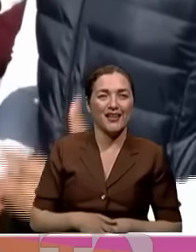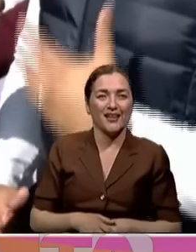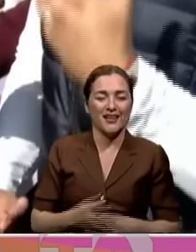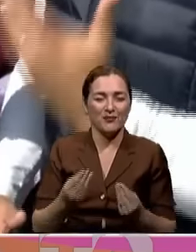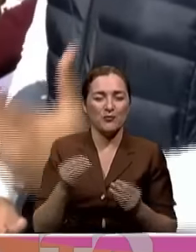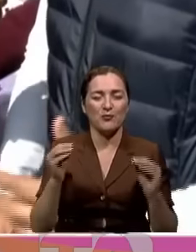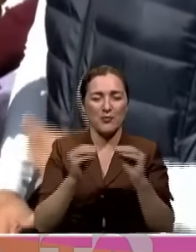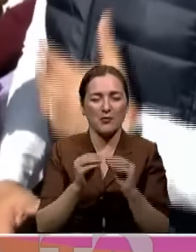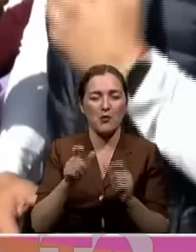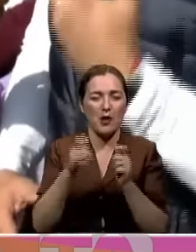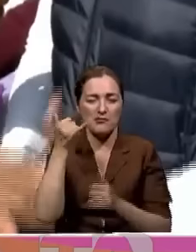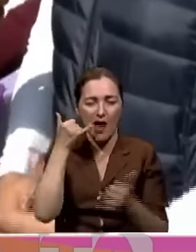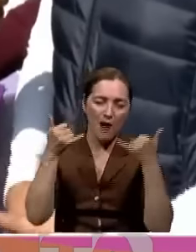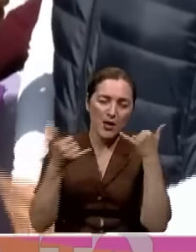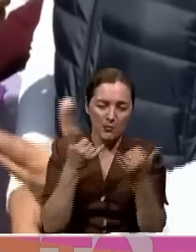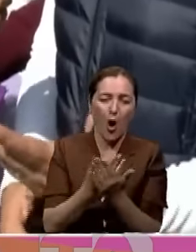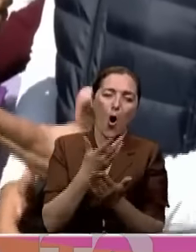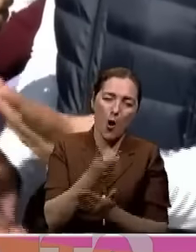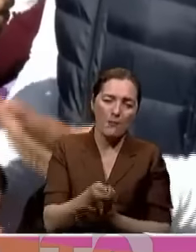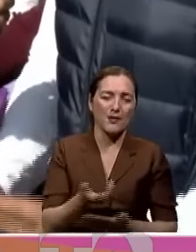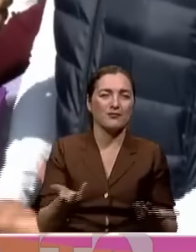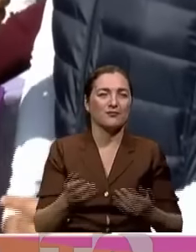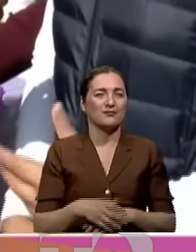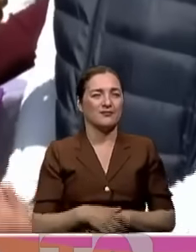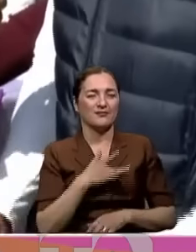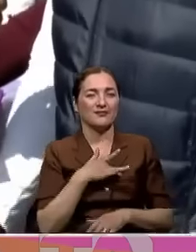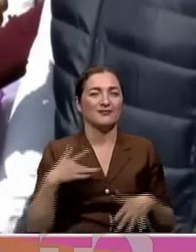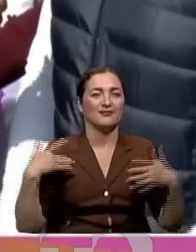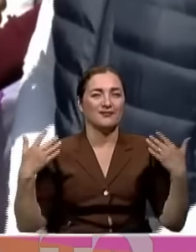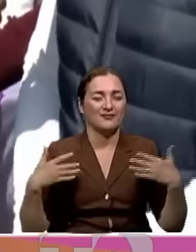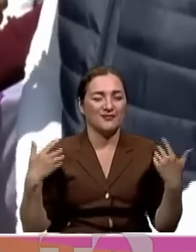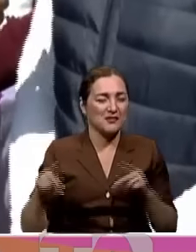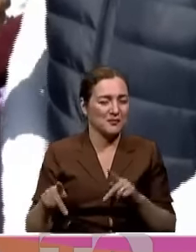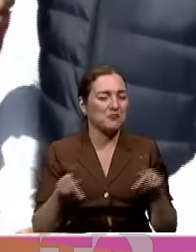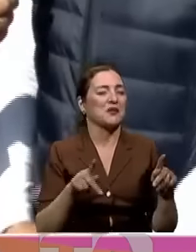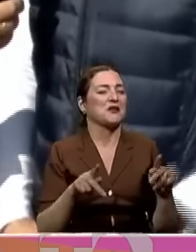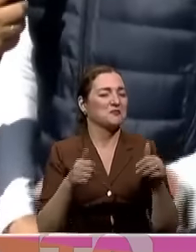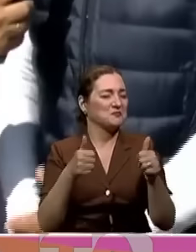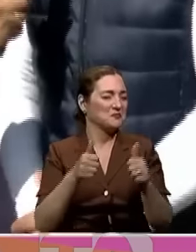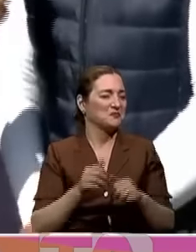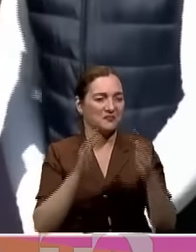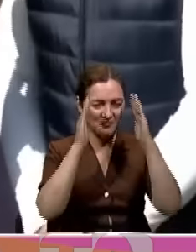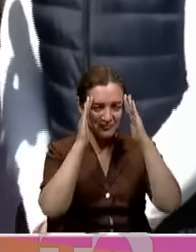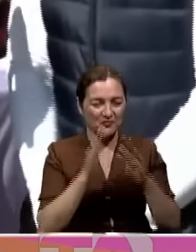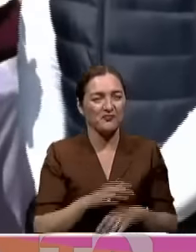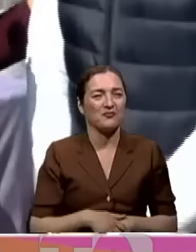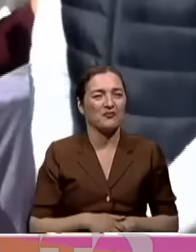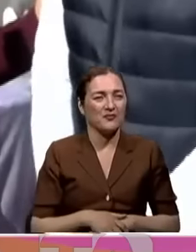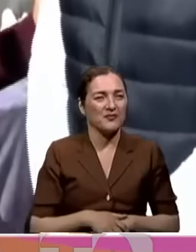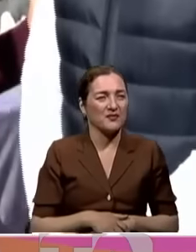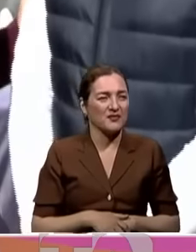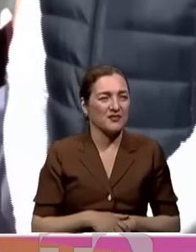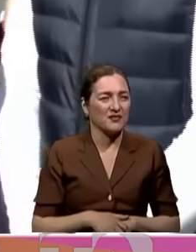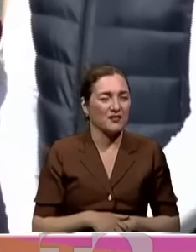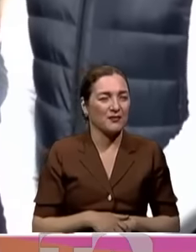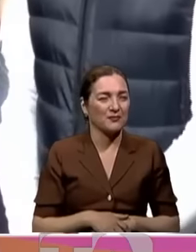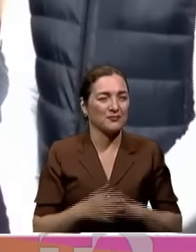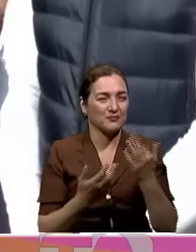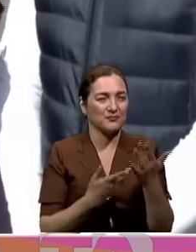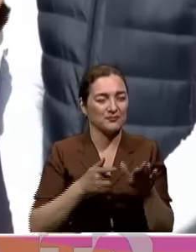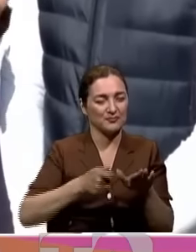algunos pedidos, nos han llamado, nos están buscando. Entonces, bueno, estamos muy contentos y listos, por supuesto, también para poder atenderles. Expectativa absoluta, ¿no? Con